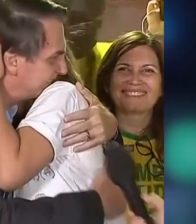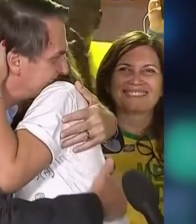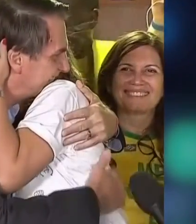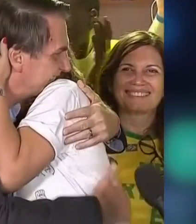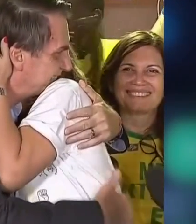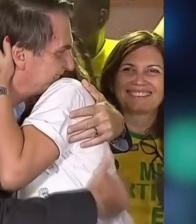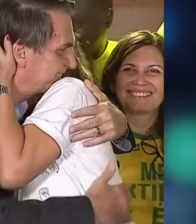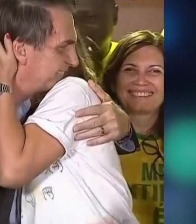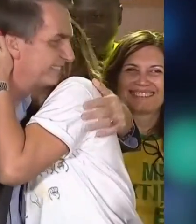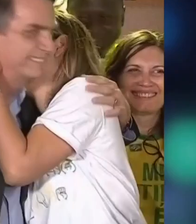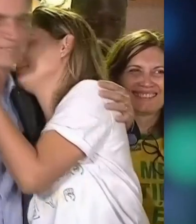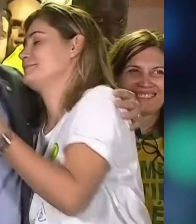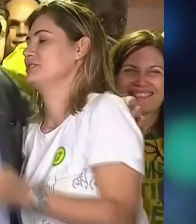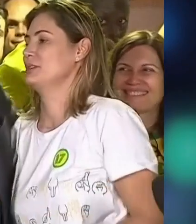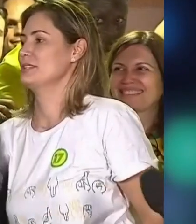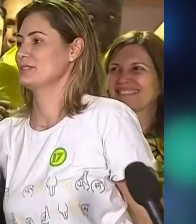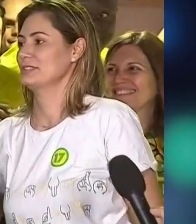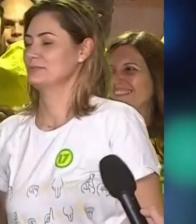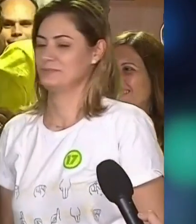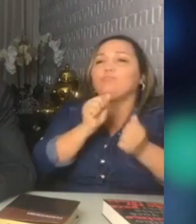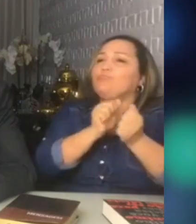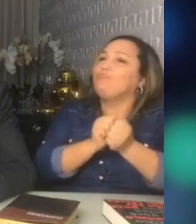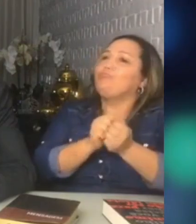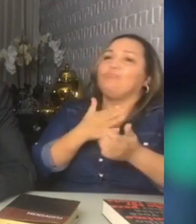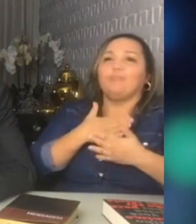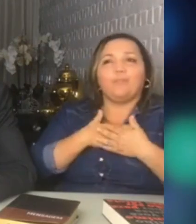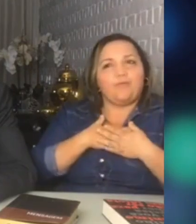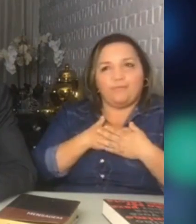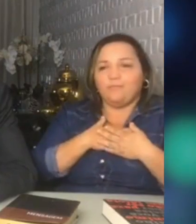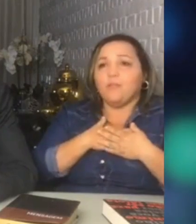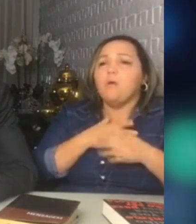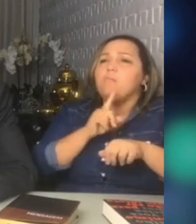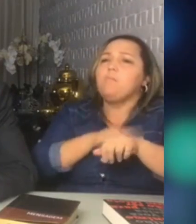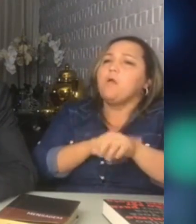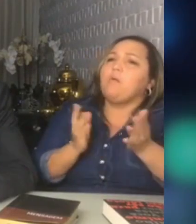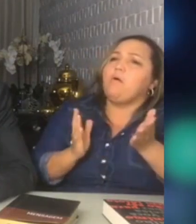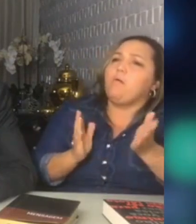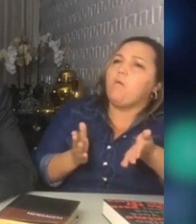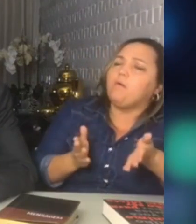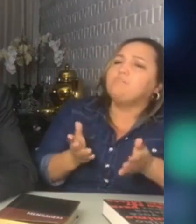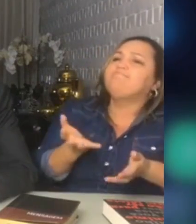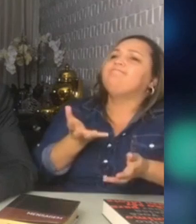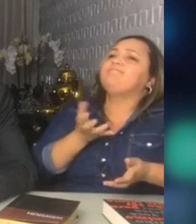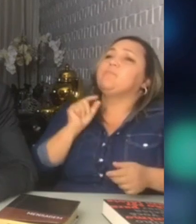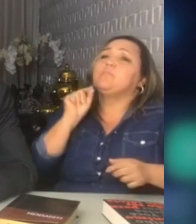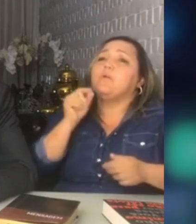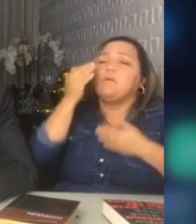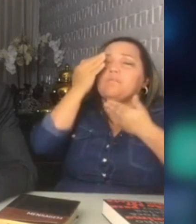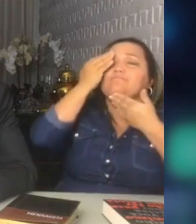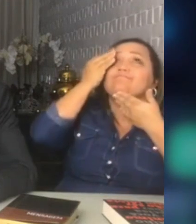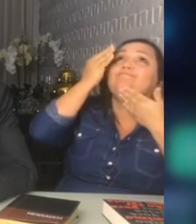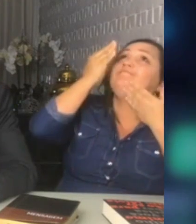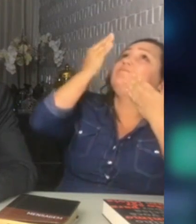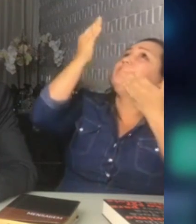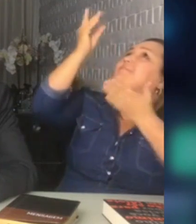para poder aprobar las reformas económicas que el país necesita bolsonaro es un diputado federal con 27 años de